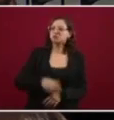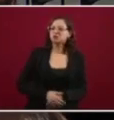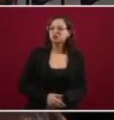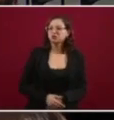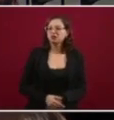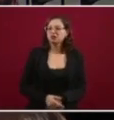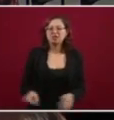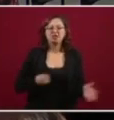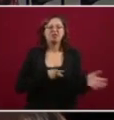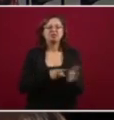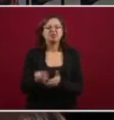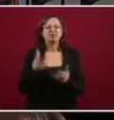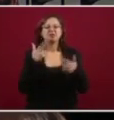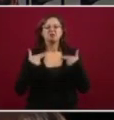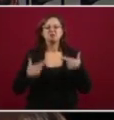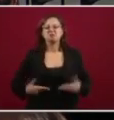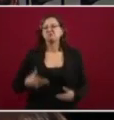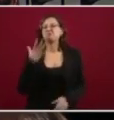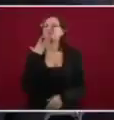de los derechos humanos.